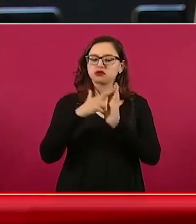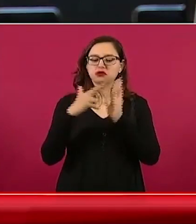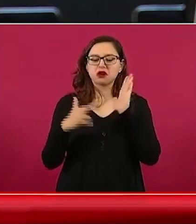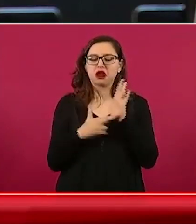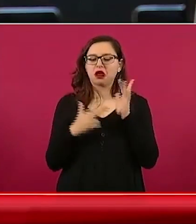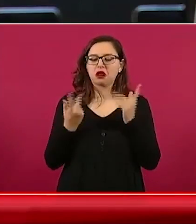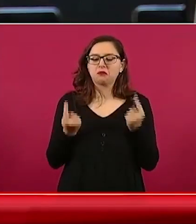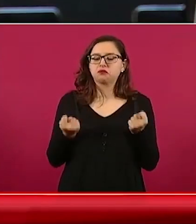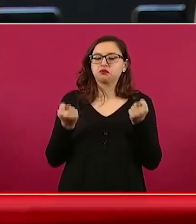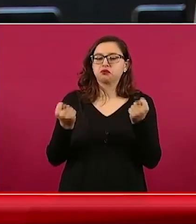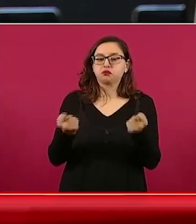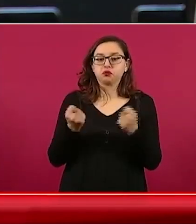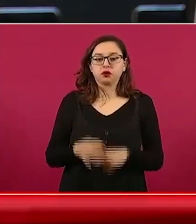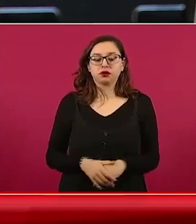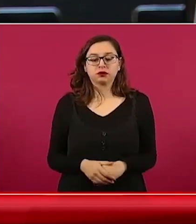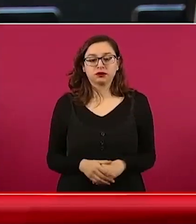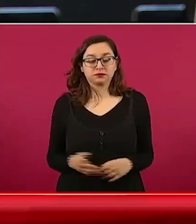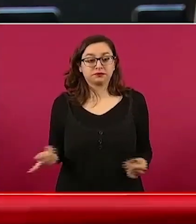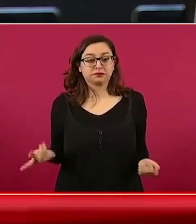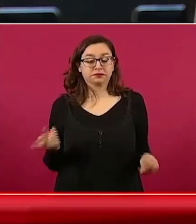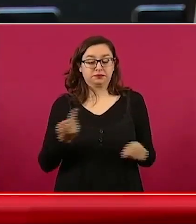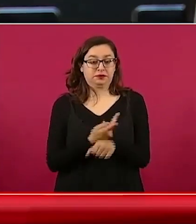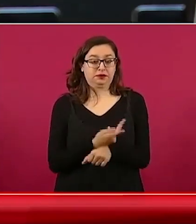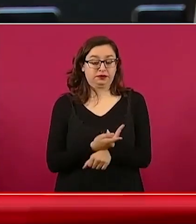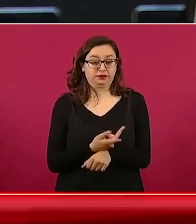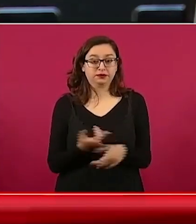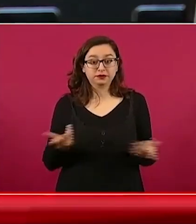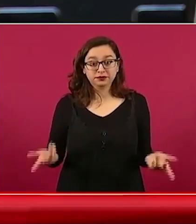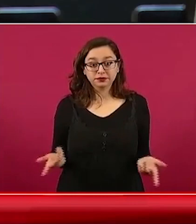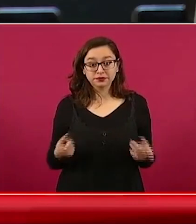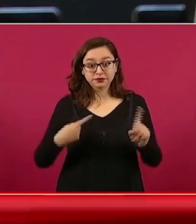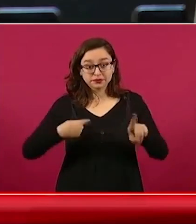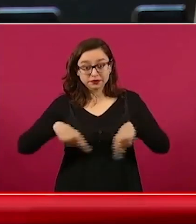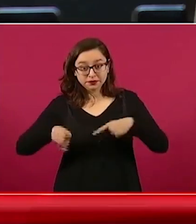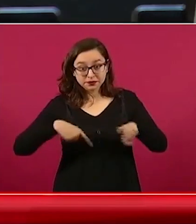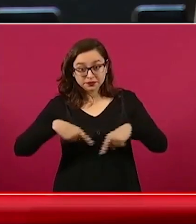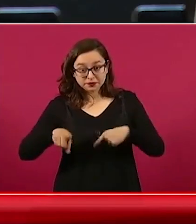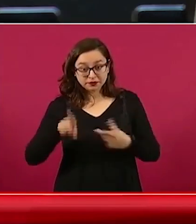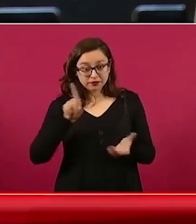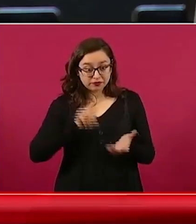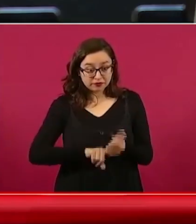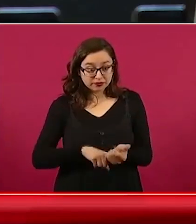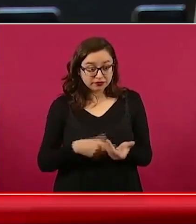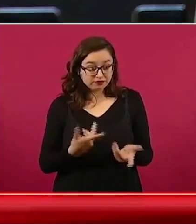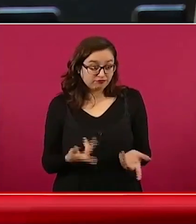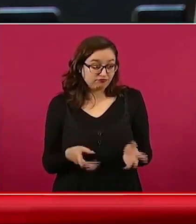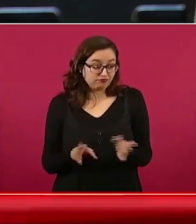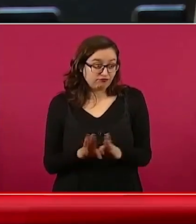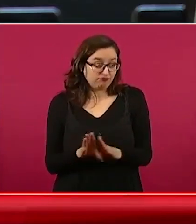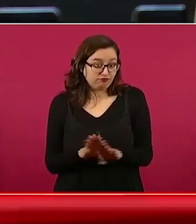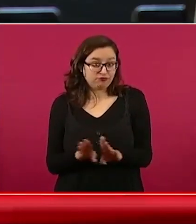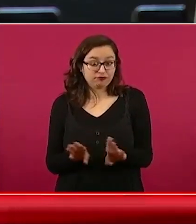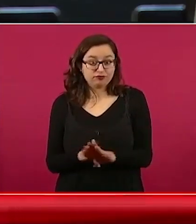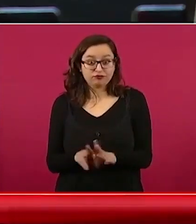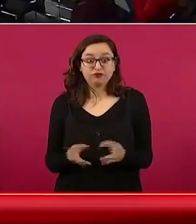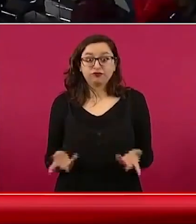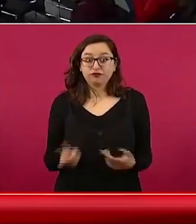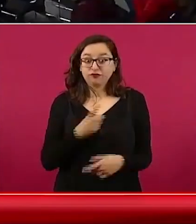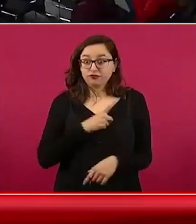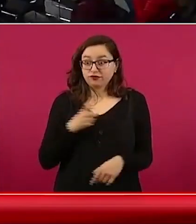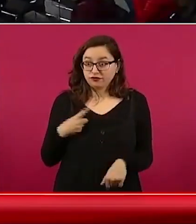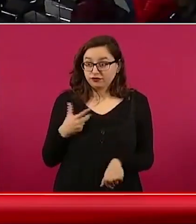fútbol, señor presidente, en el daño al deporte, pues bueno, solamente cabría un llamado a actuar con